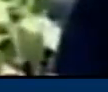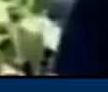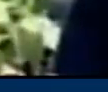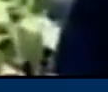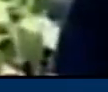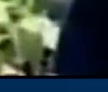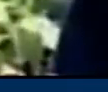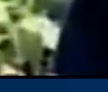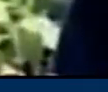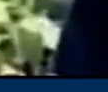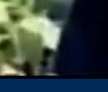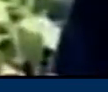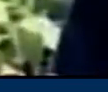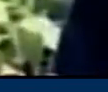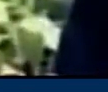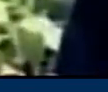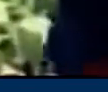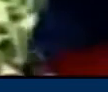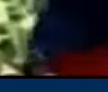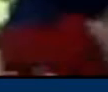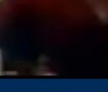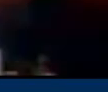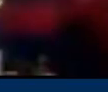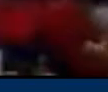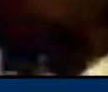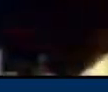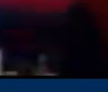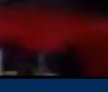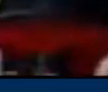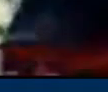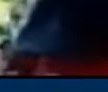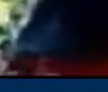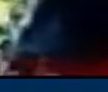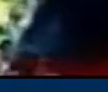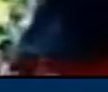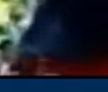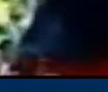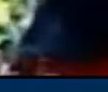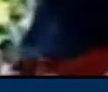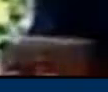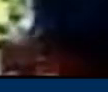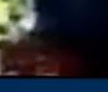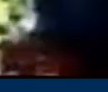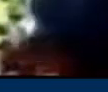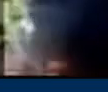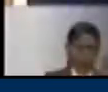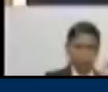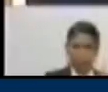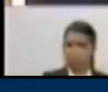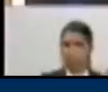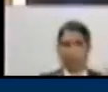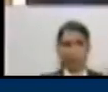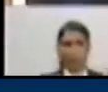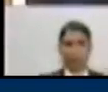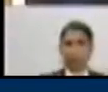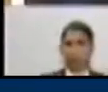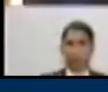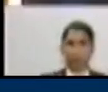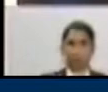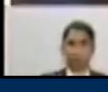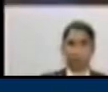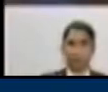frenando. Quien crea que Europa tiene algún tipo de peso en este tipo de decisiones, no tiene la más mínima idea de lo que está pasando. Y menos una Europa